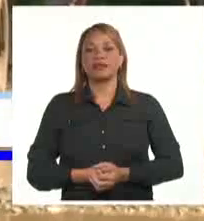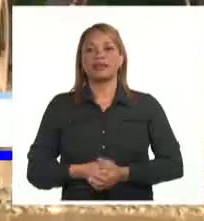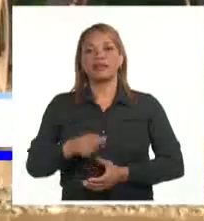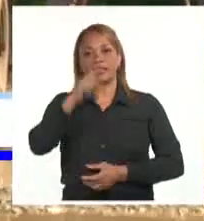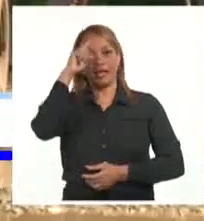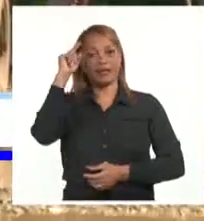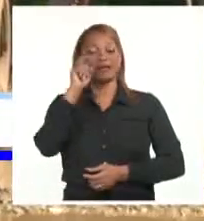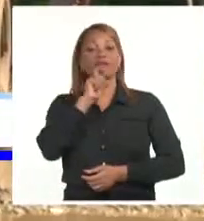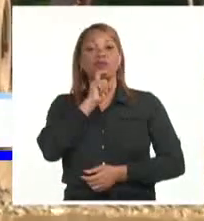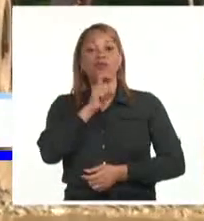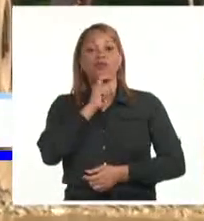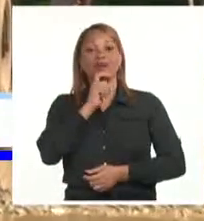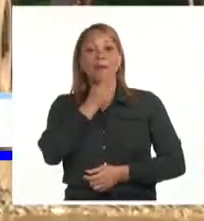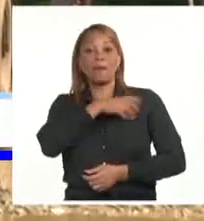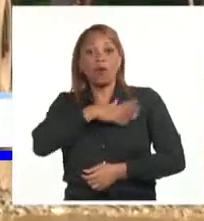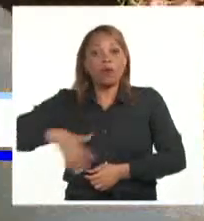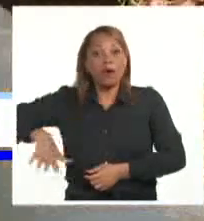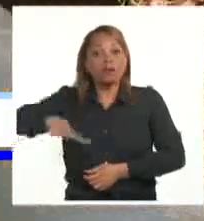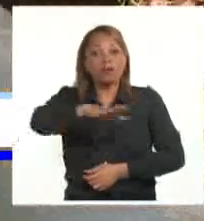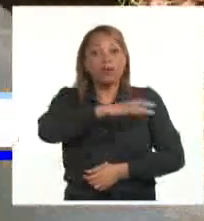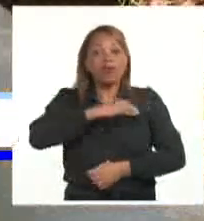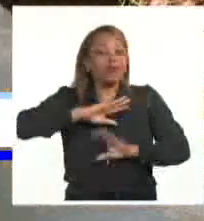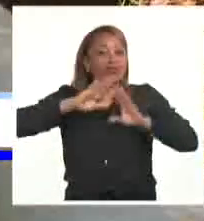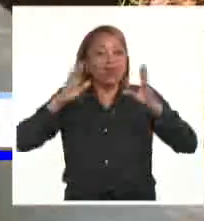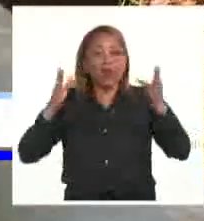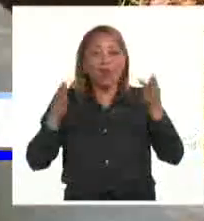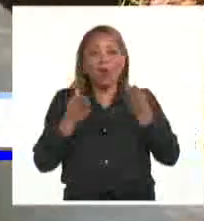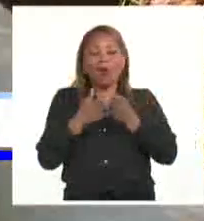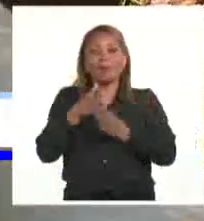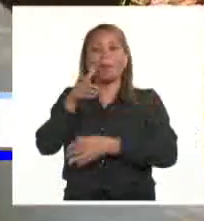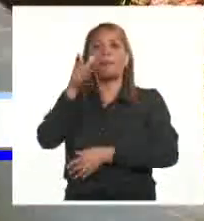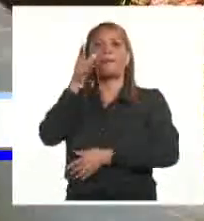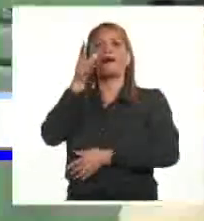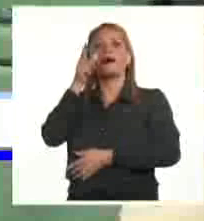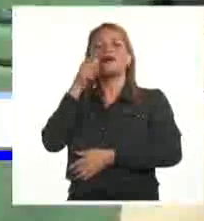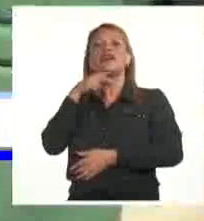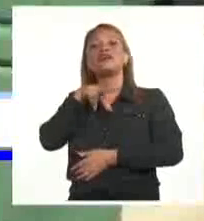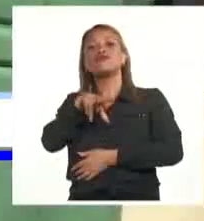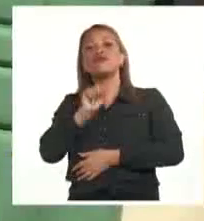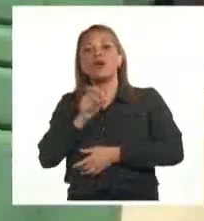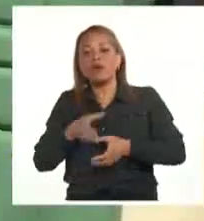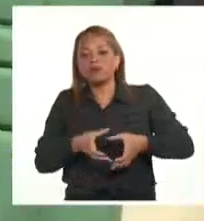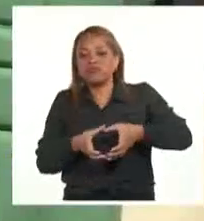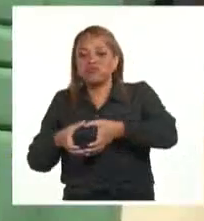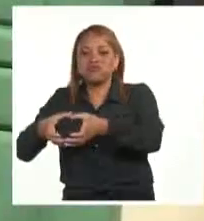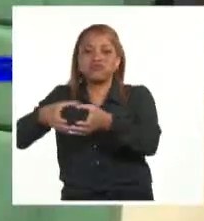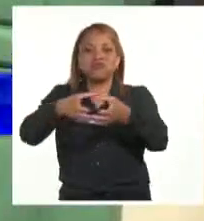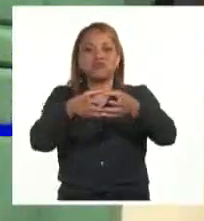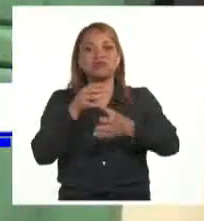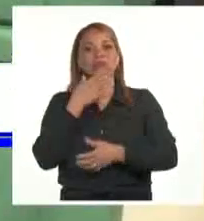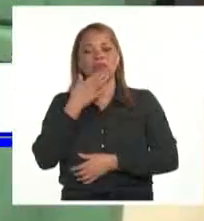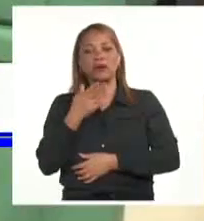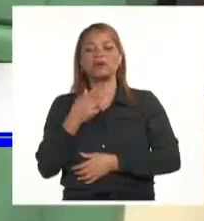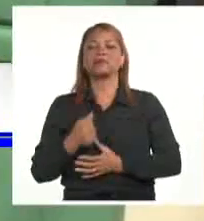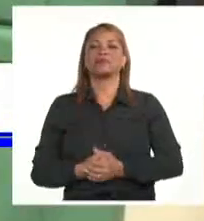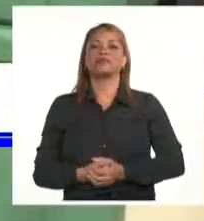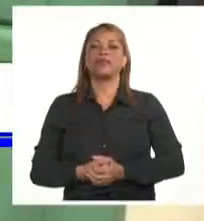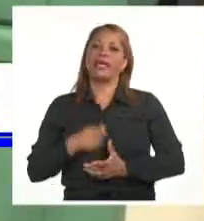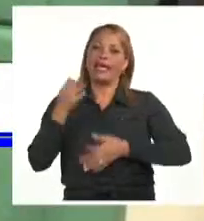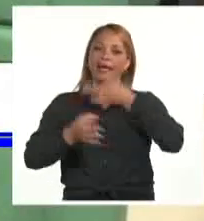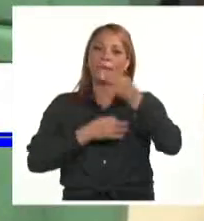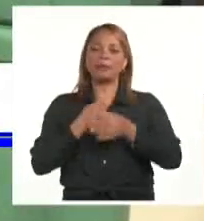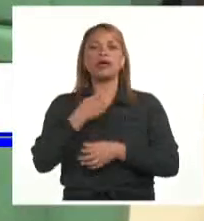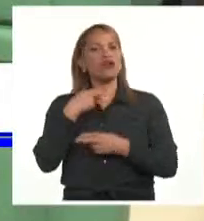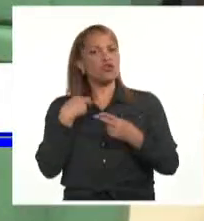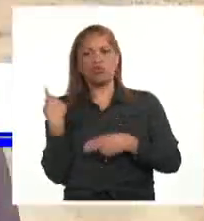la población toda pendiente de su nuevo acueducto. Tenemos toda la confianza en que esta va a ser la solución al